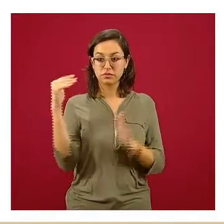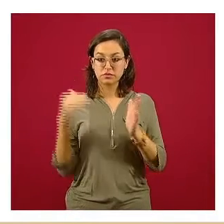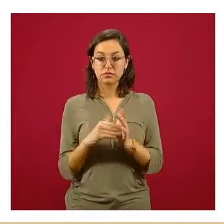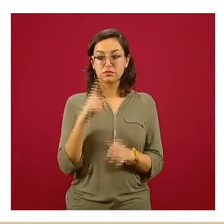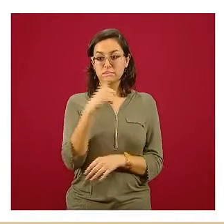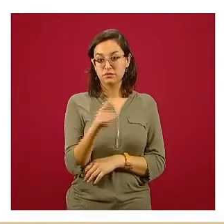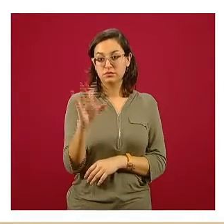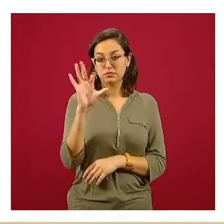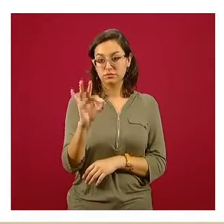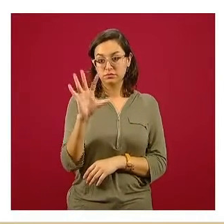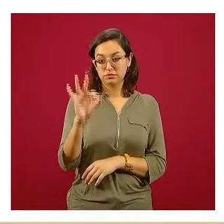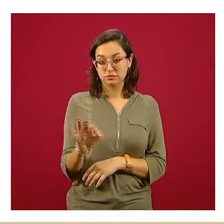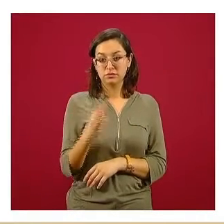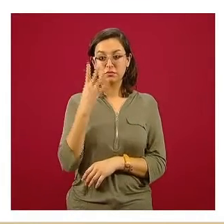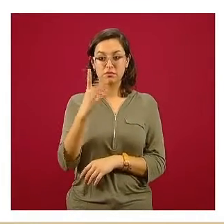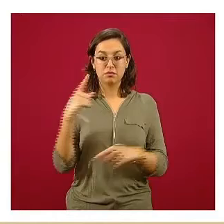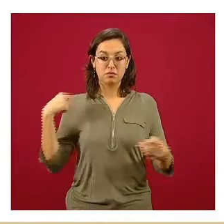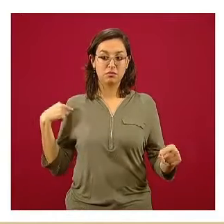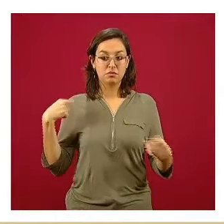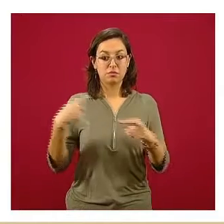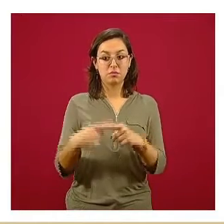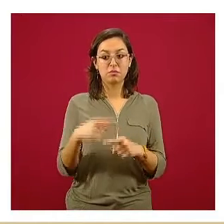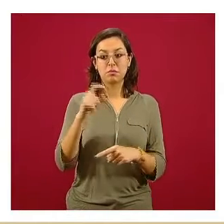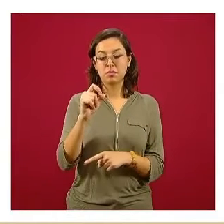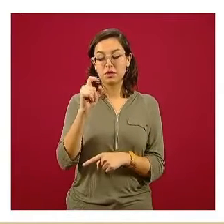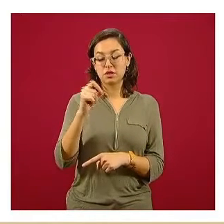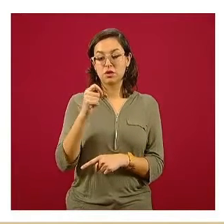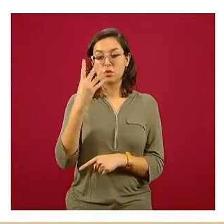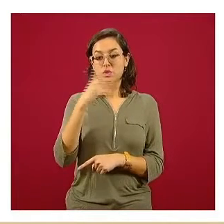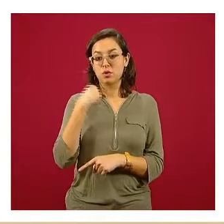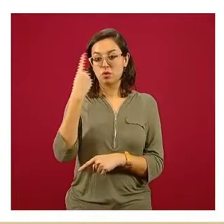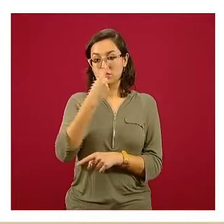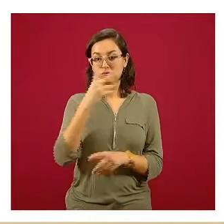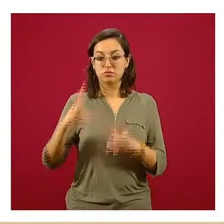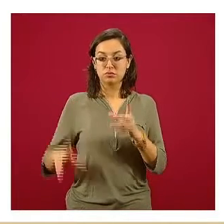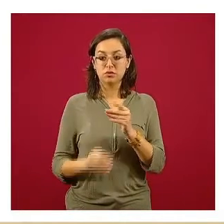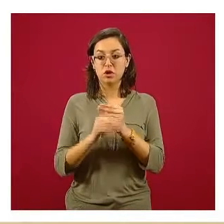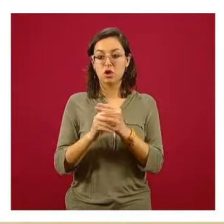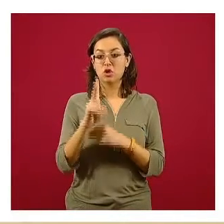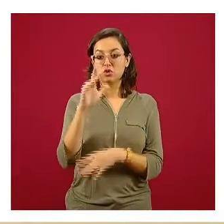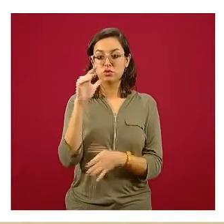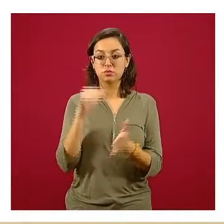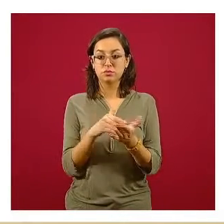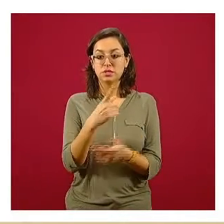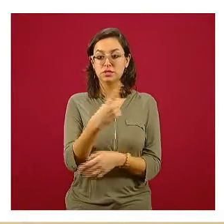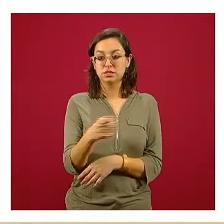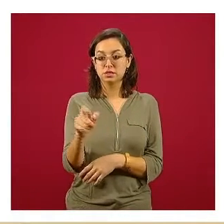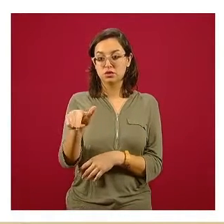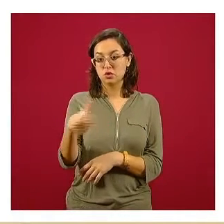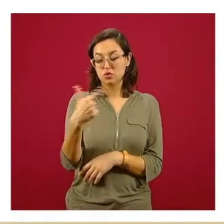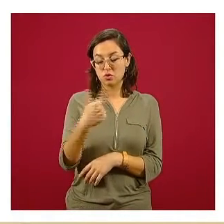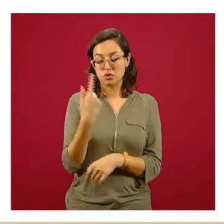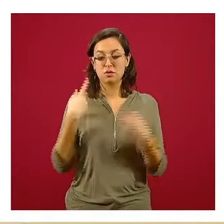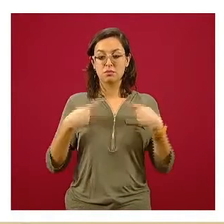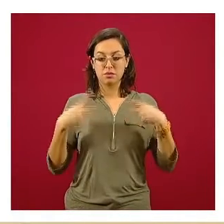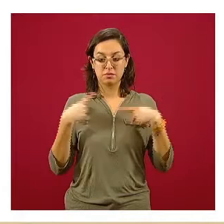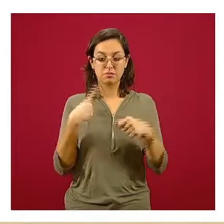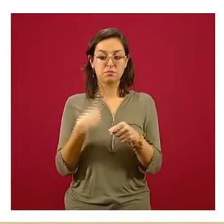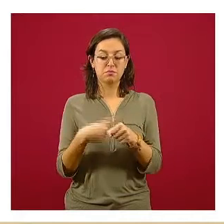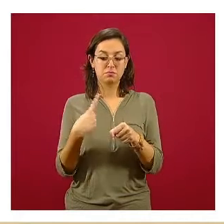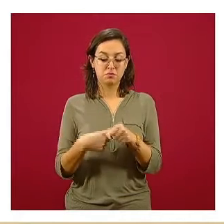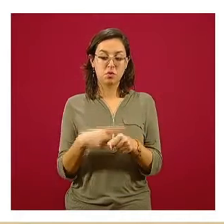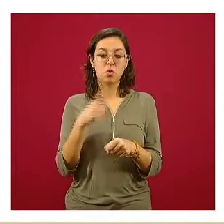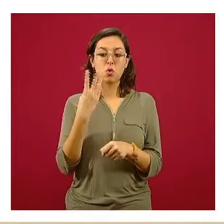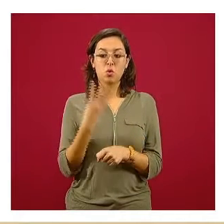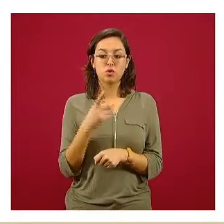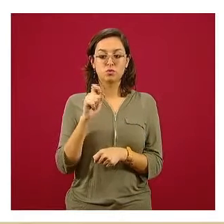47.144 casos. En los últimos 24 horas se sumaron 2.112 casos que representan